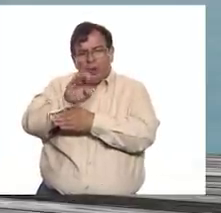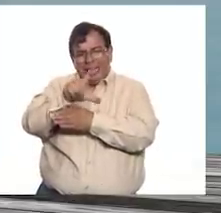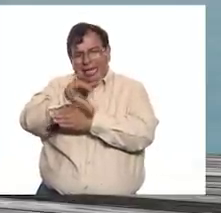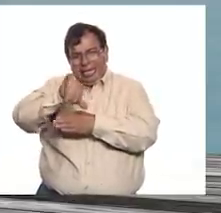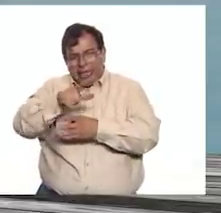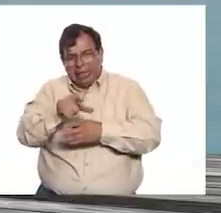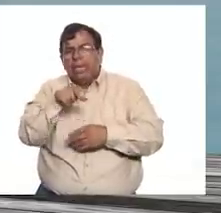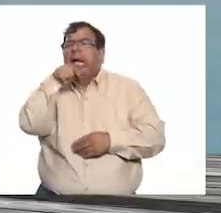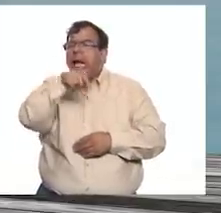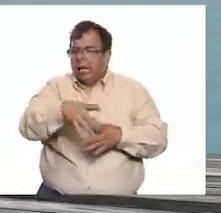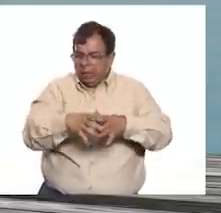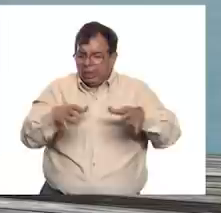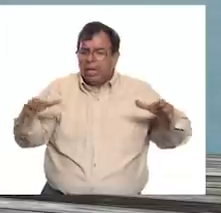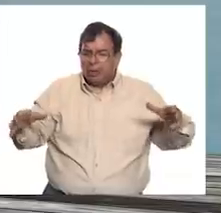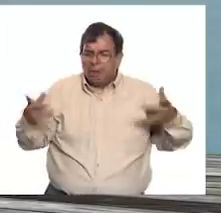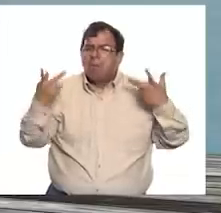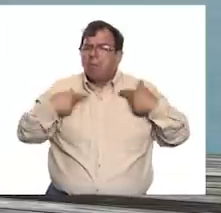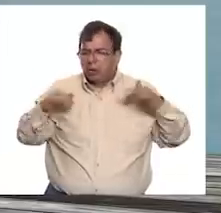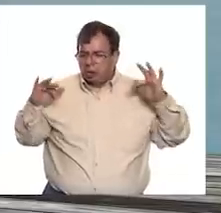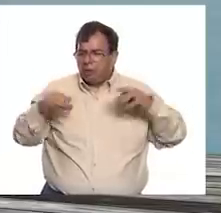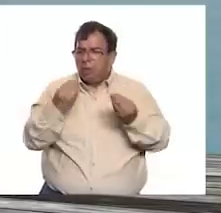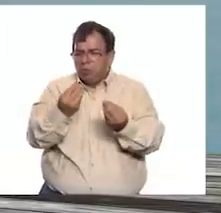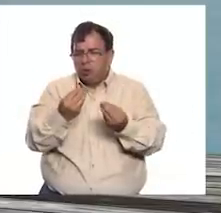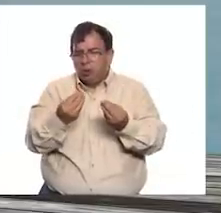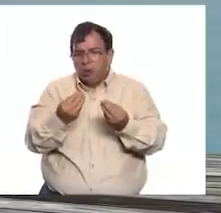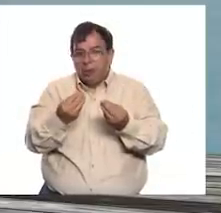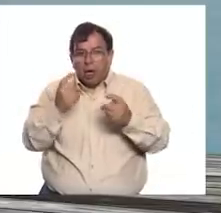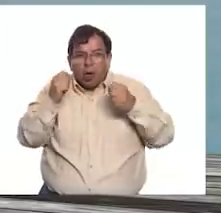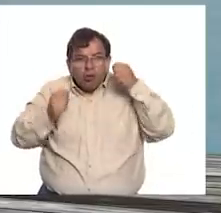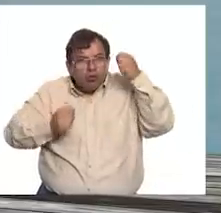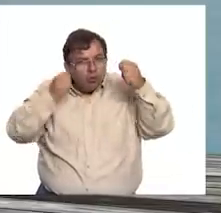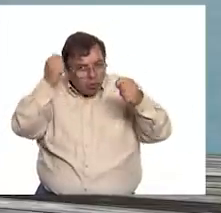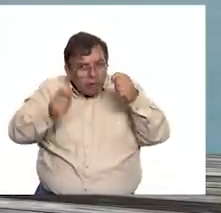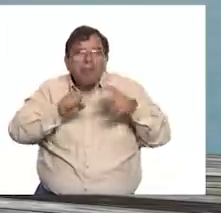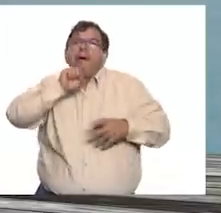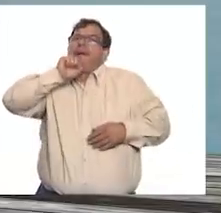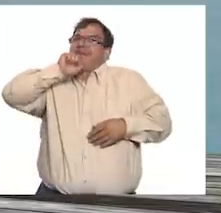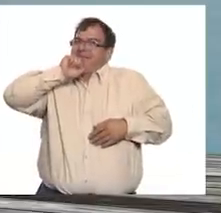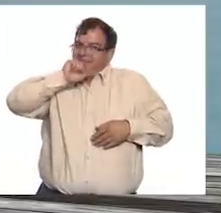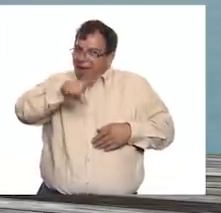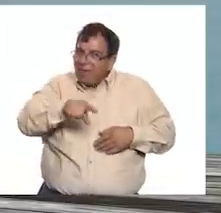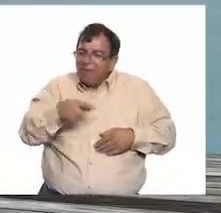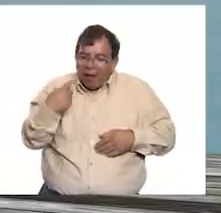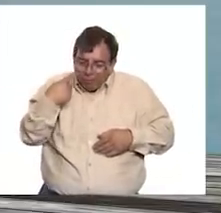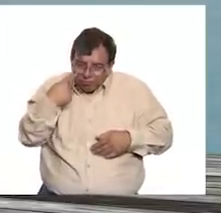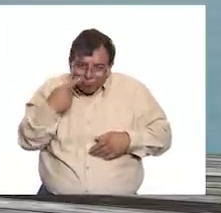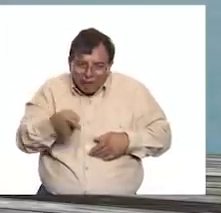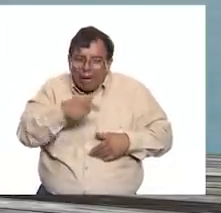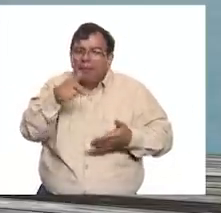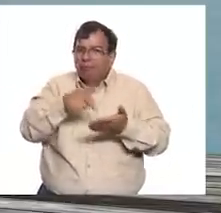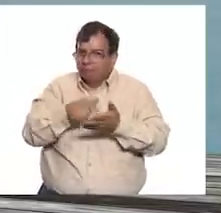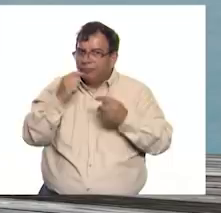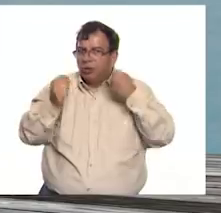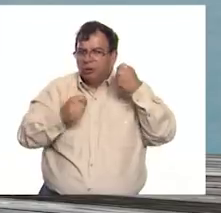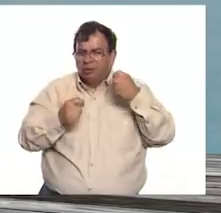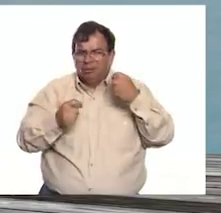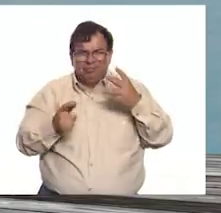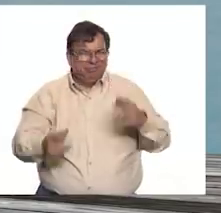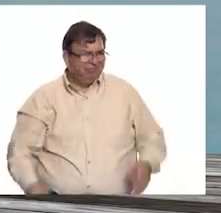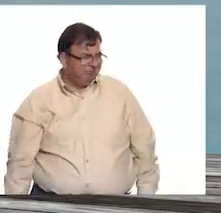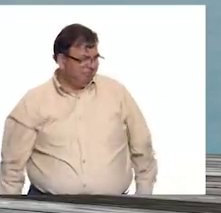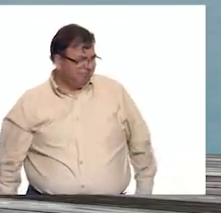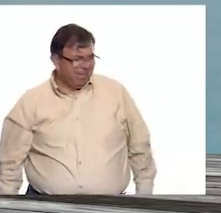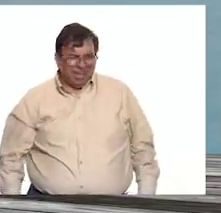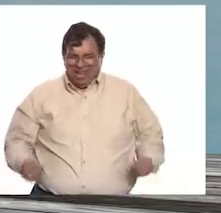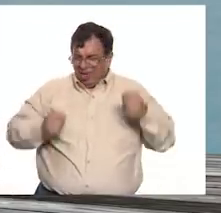sí ocupa gran parte de la población trabajadora, el turismo es otra actividad importante en este lugar. Maestra, ¿turismo